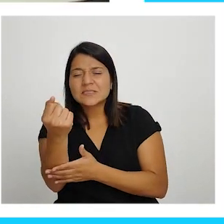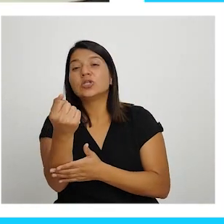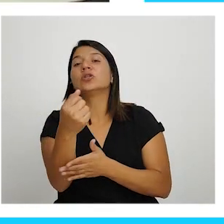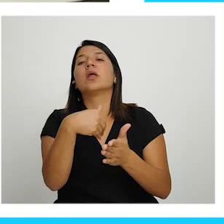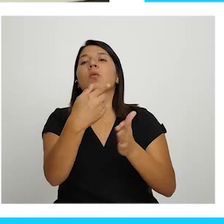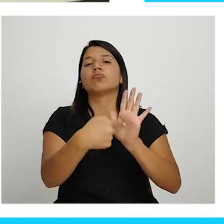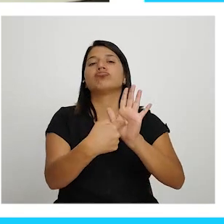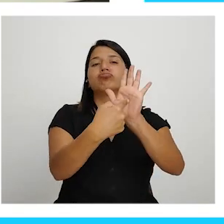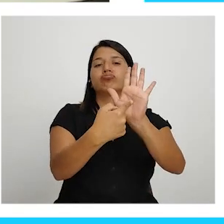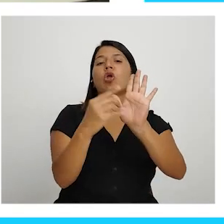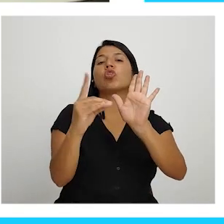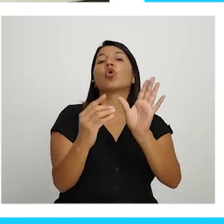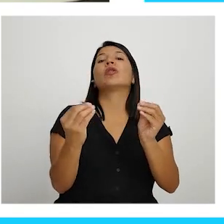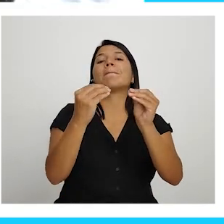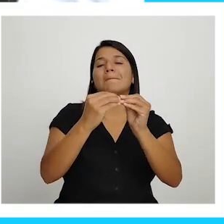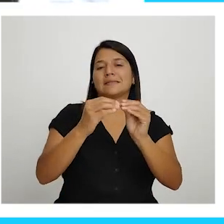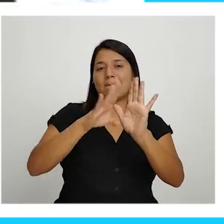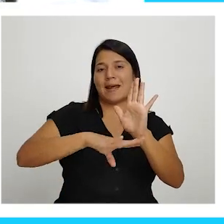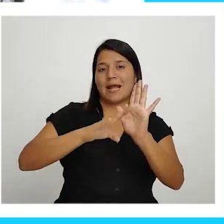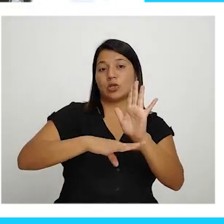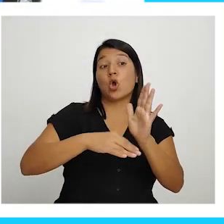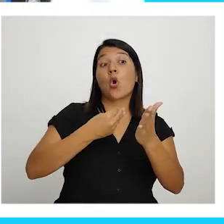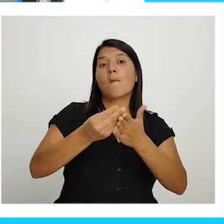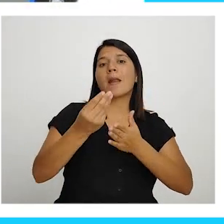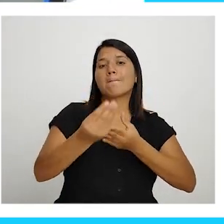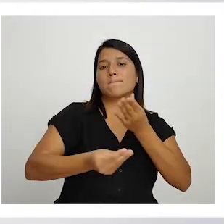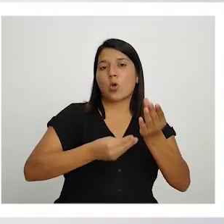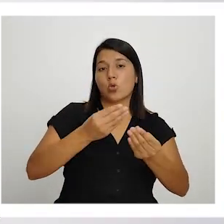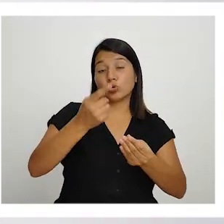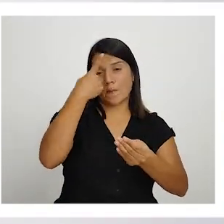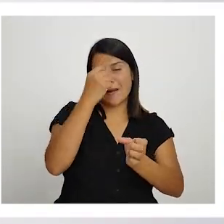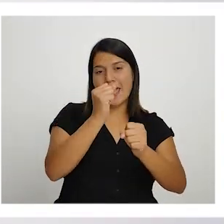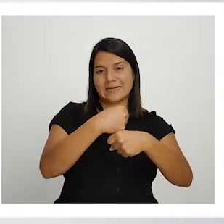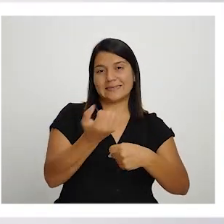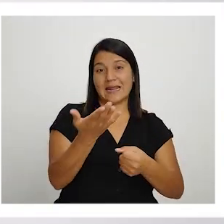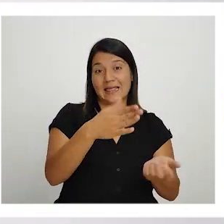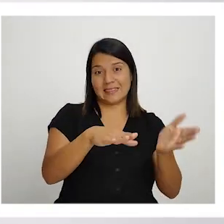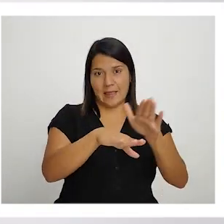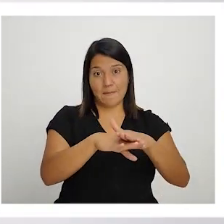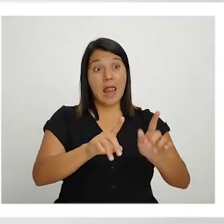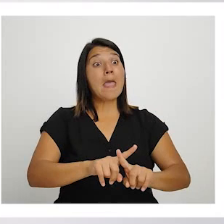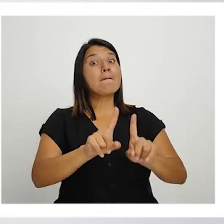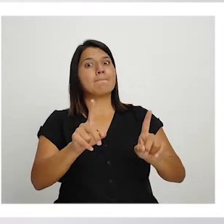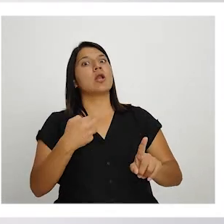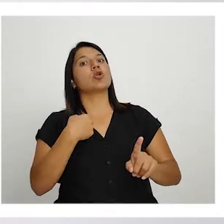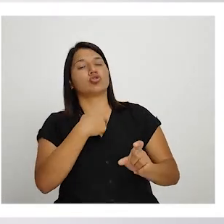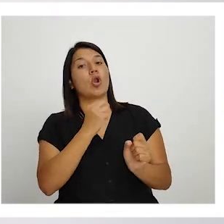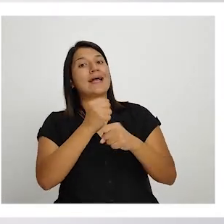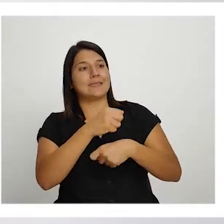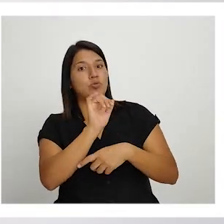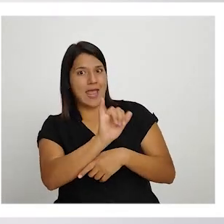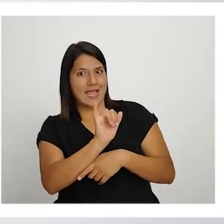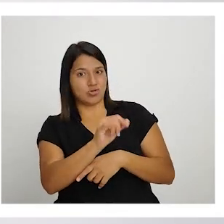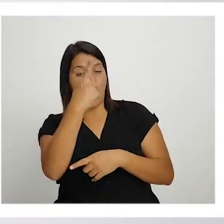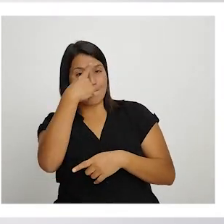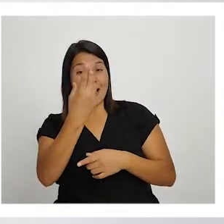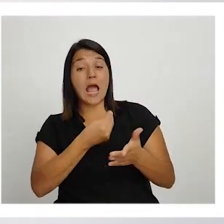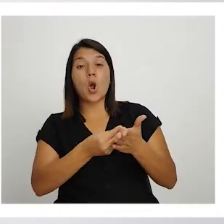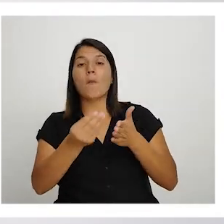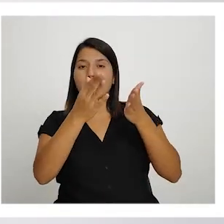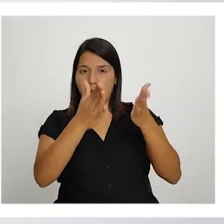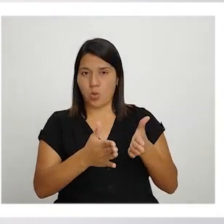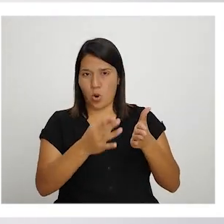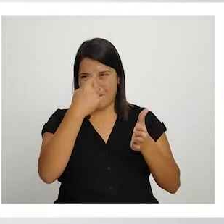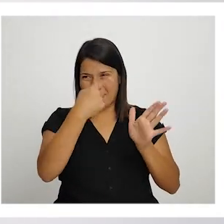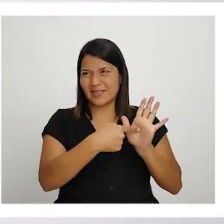días. Pero además nosotros no hacemos solo eso por el consumidor, de darle a dónde está más